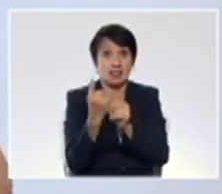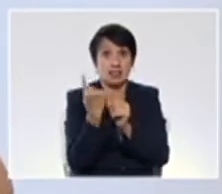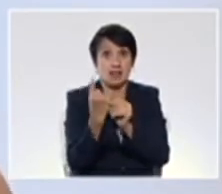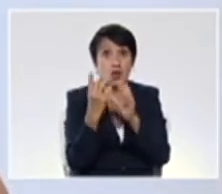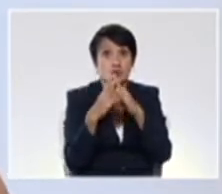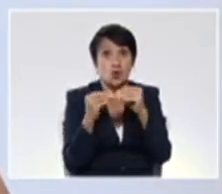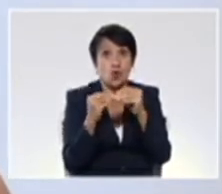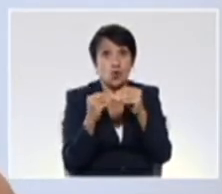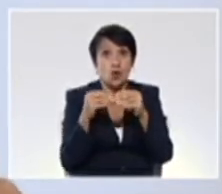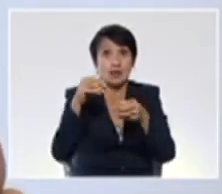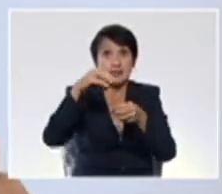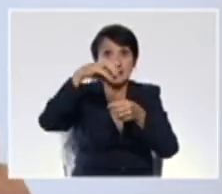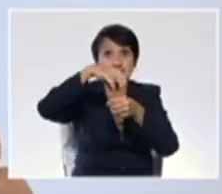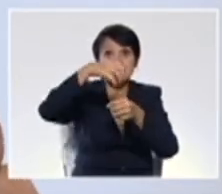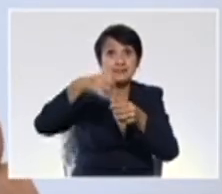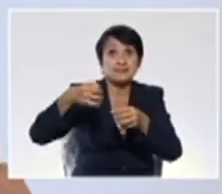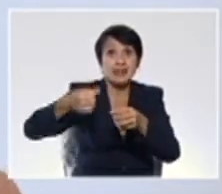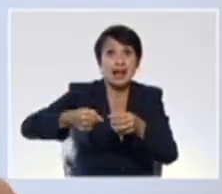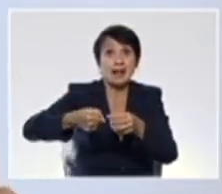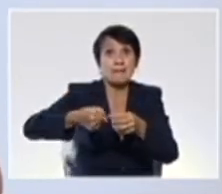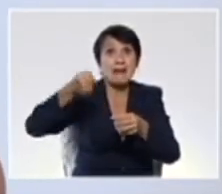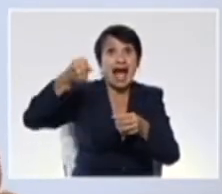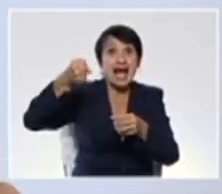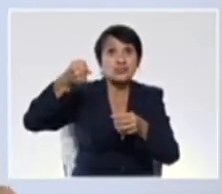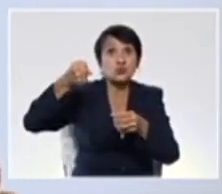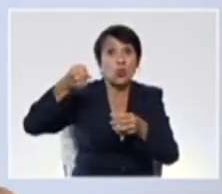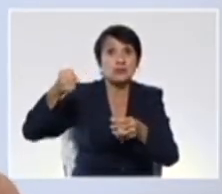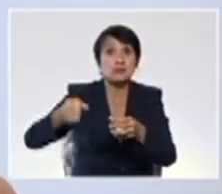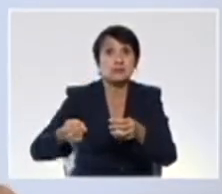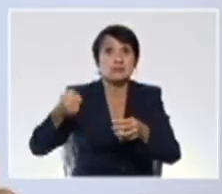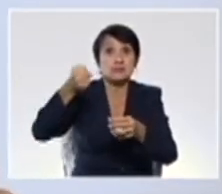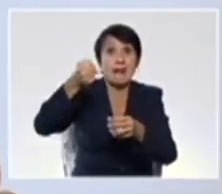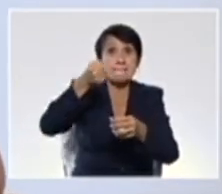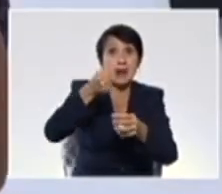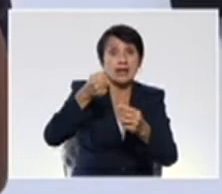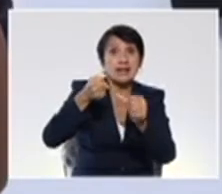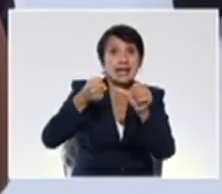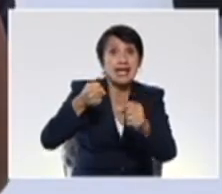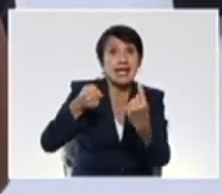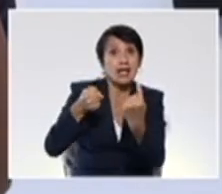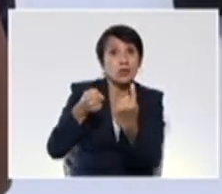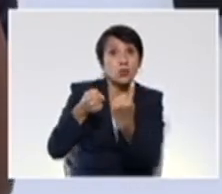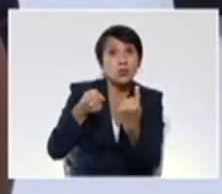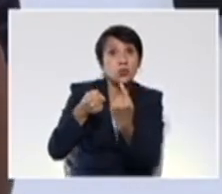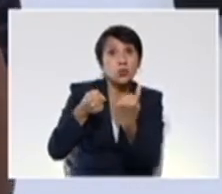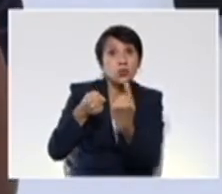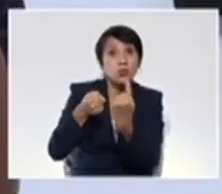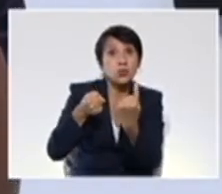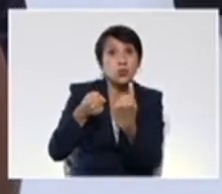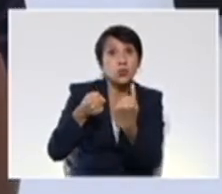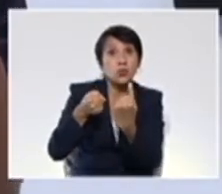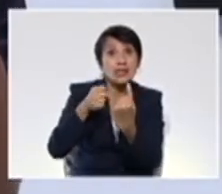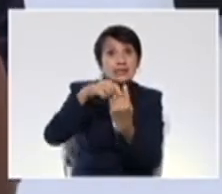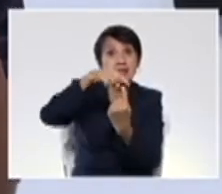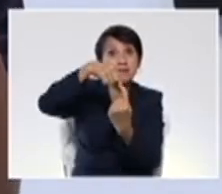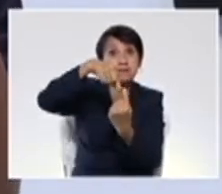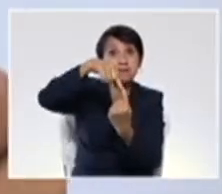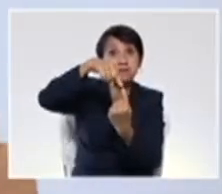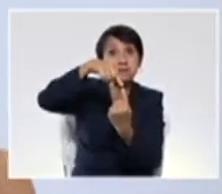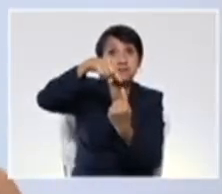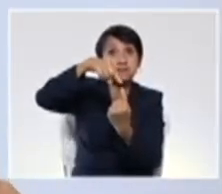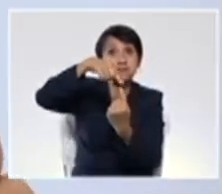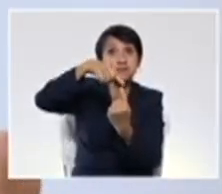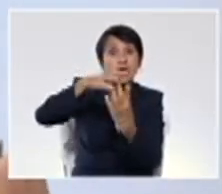vueltas, ustedes retiran la base, y al retirar la base que queda con el movimiento, ¿verdad? Entonces ese giro desgasta